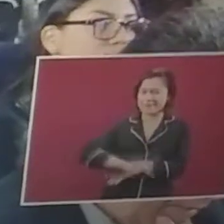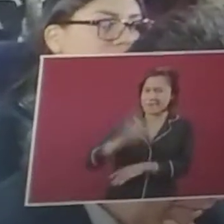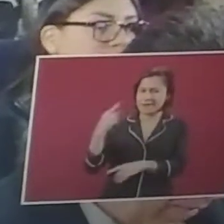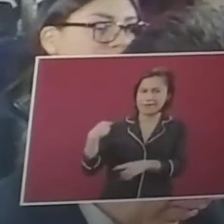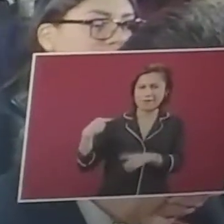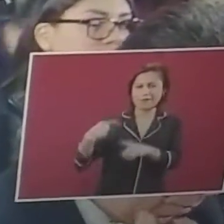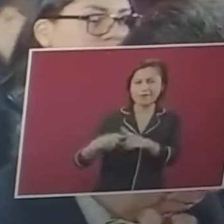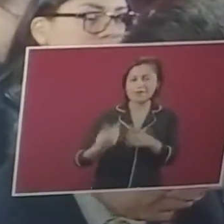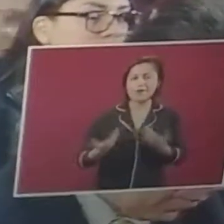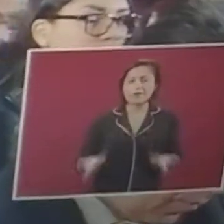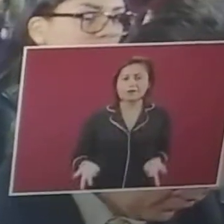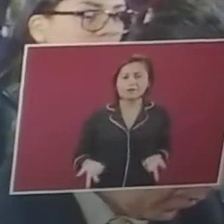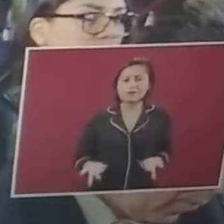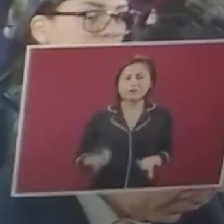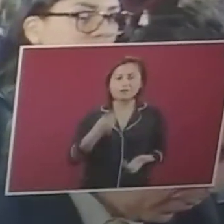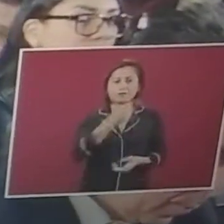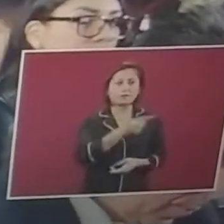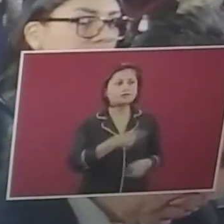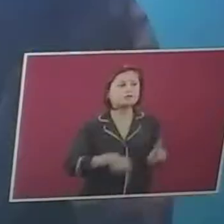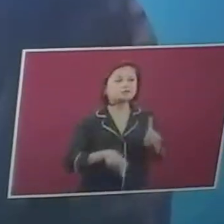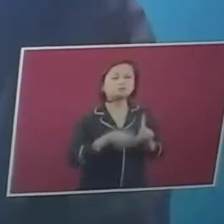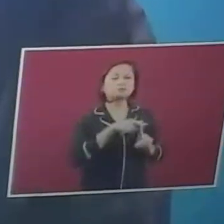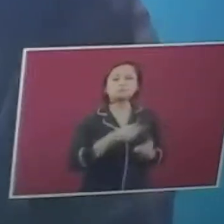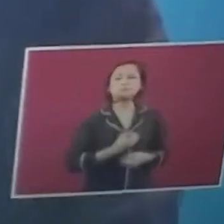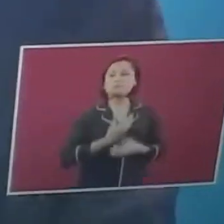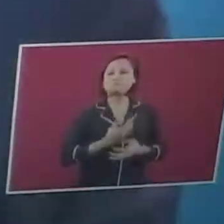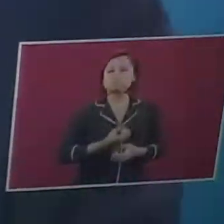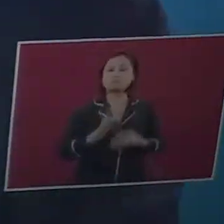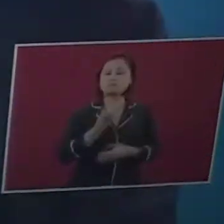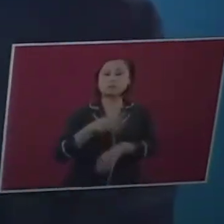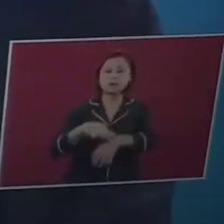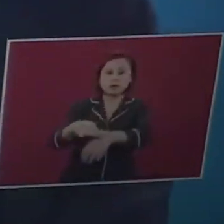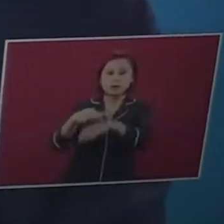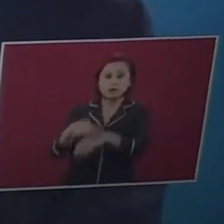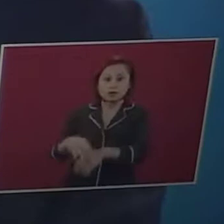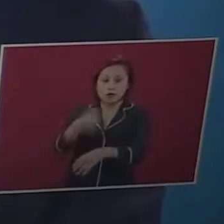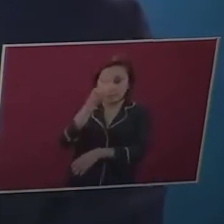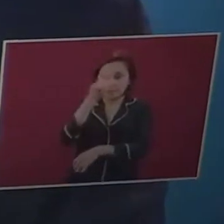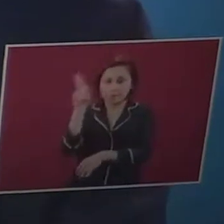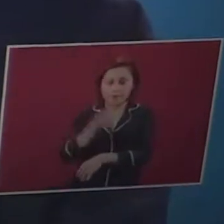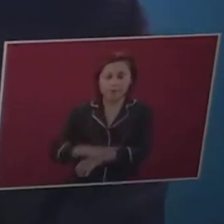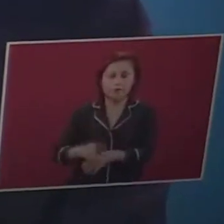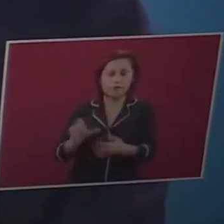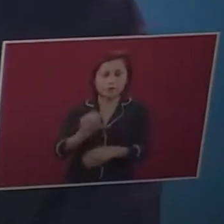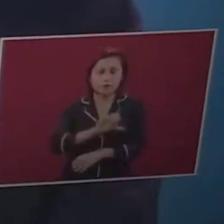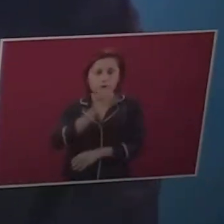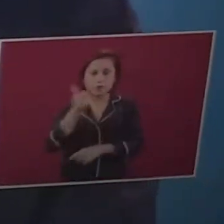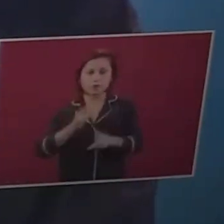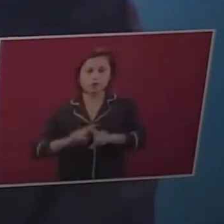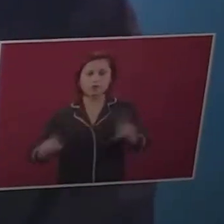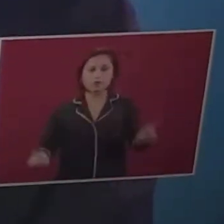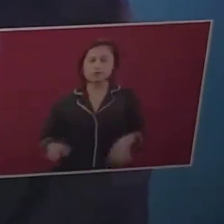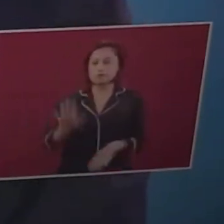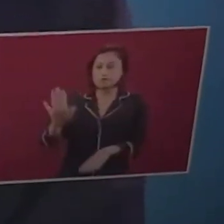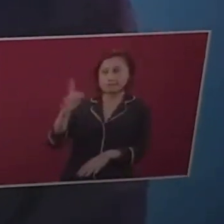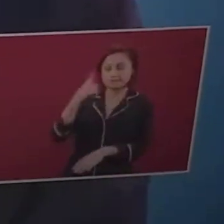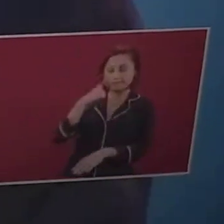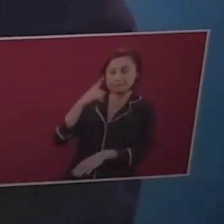narrativa positiva, nunca, y la realidad es otra. No, pero mira, nunca en la historia de México,